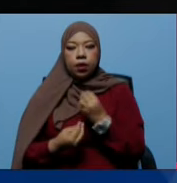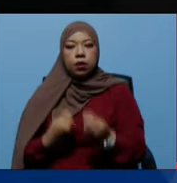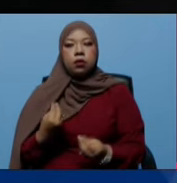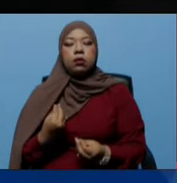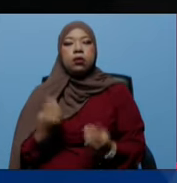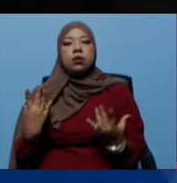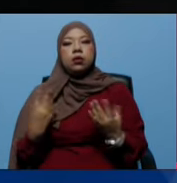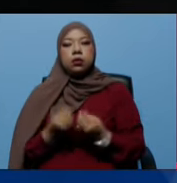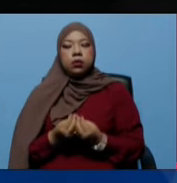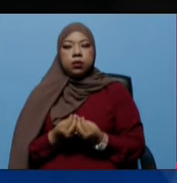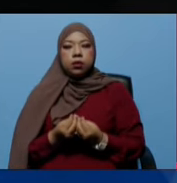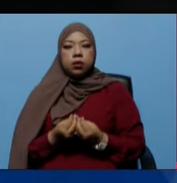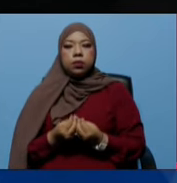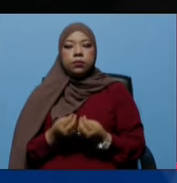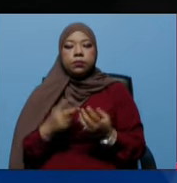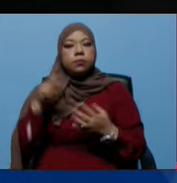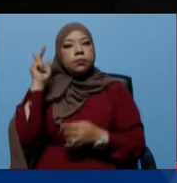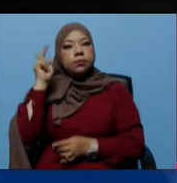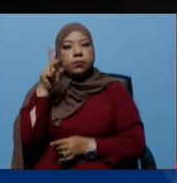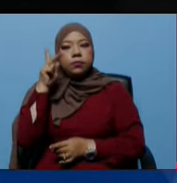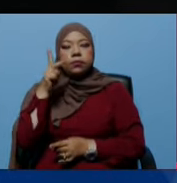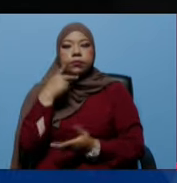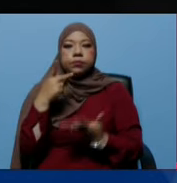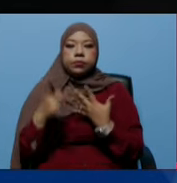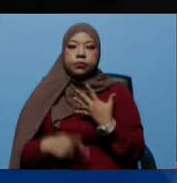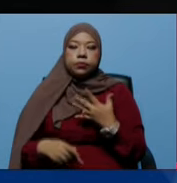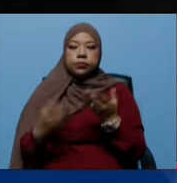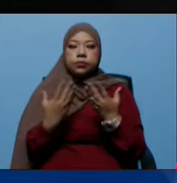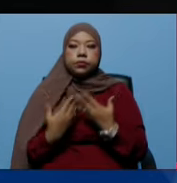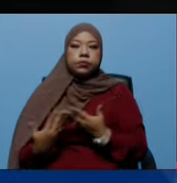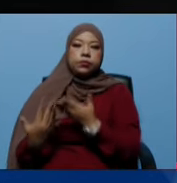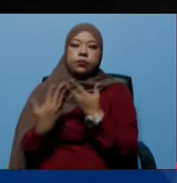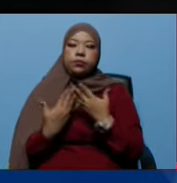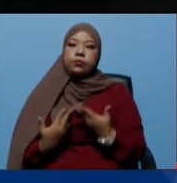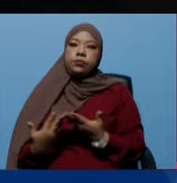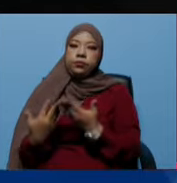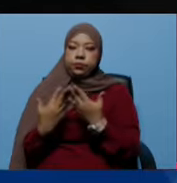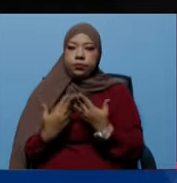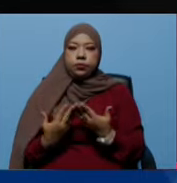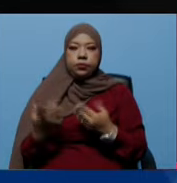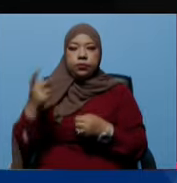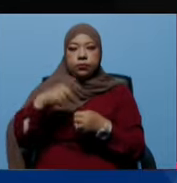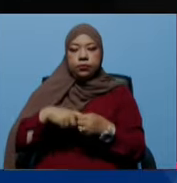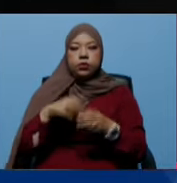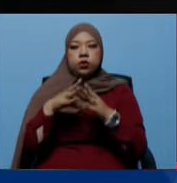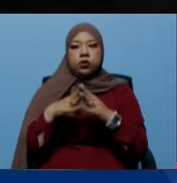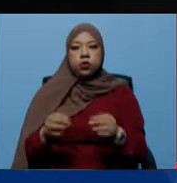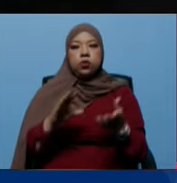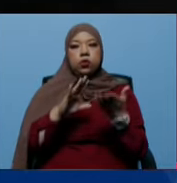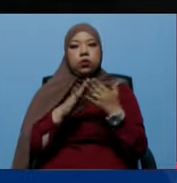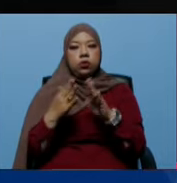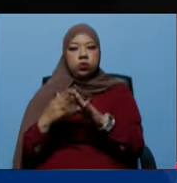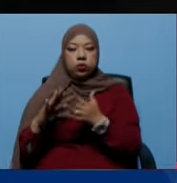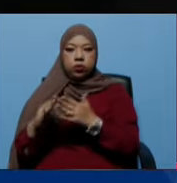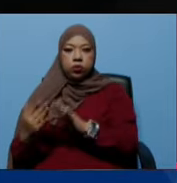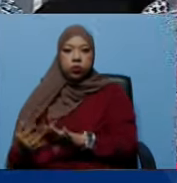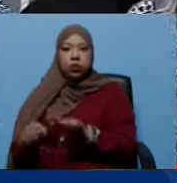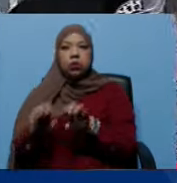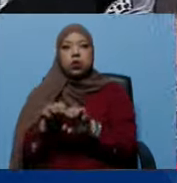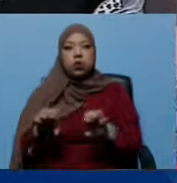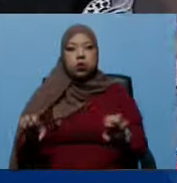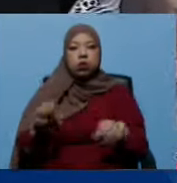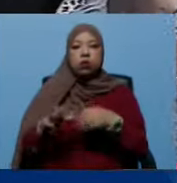con los profesores, las profesoras, los estudiantes, involucrando a toda la comunidad